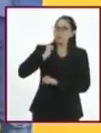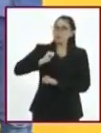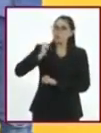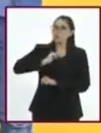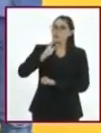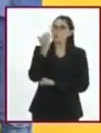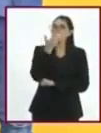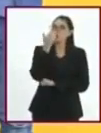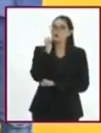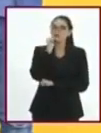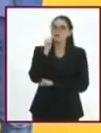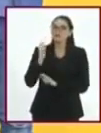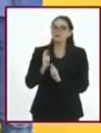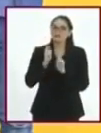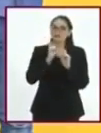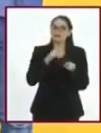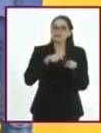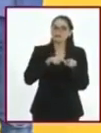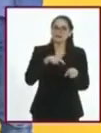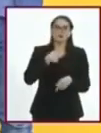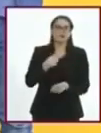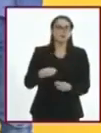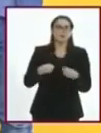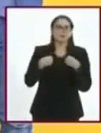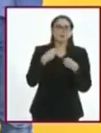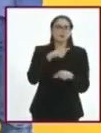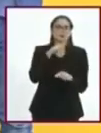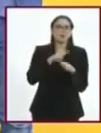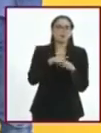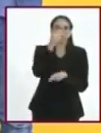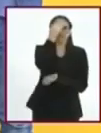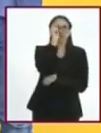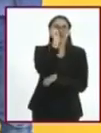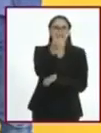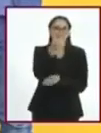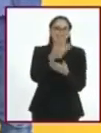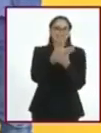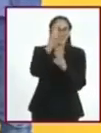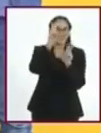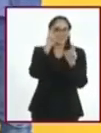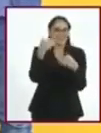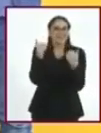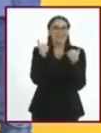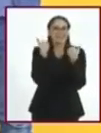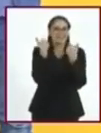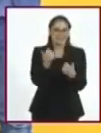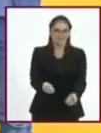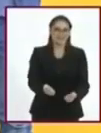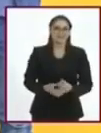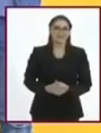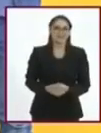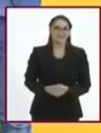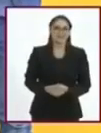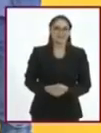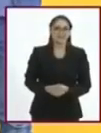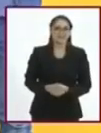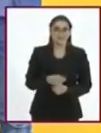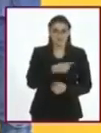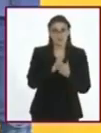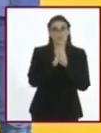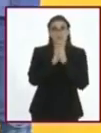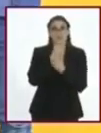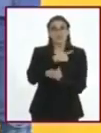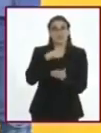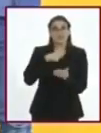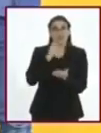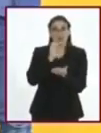parte de nuestra vida cotidiana, para tener un primer acercamiento del tema. No olviden tener a la mano papel y pluma para